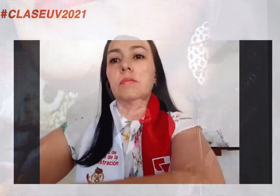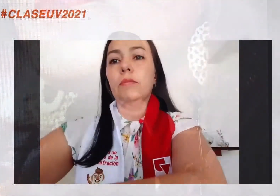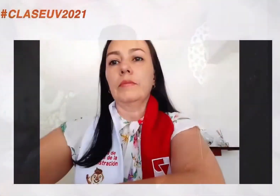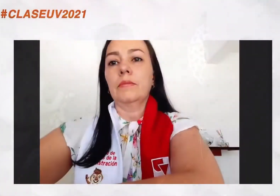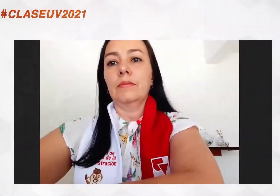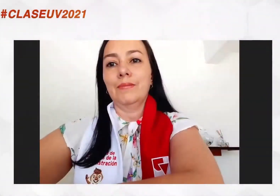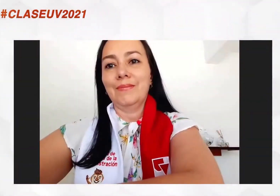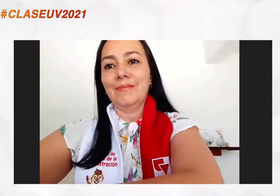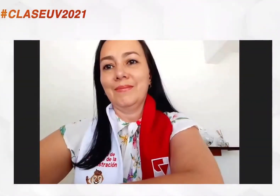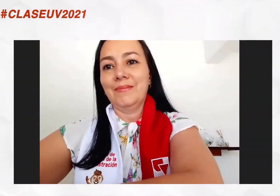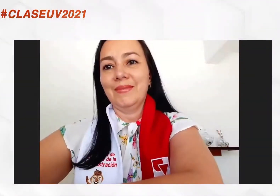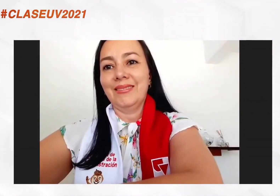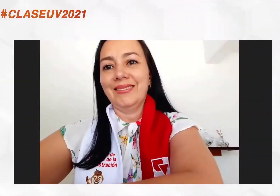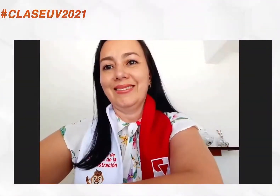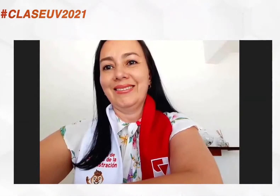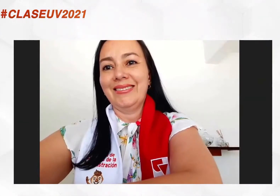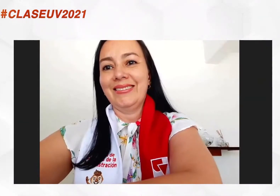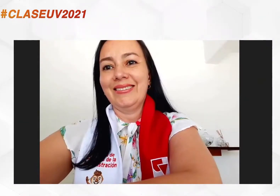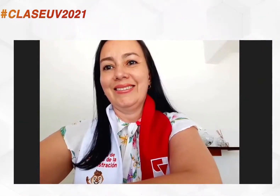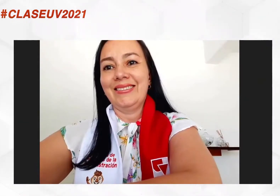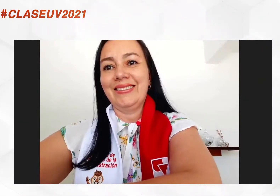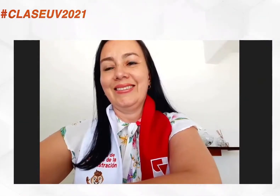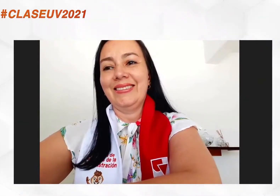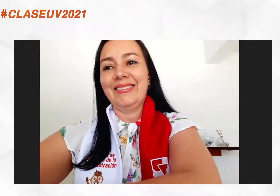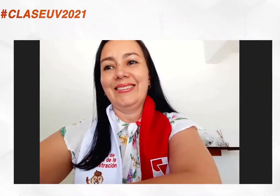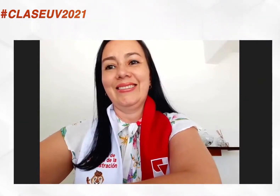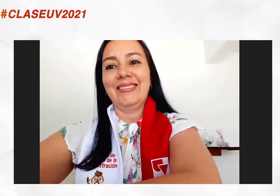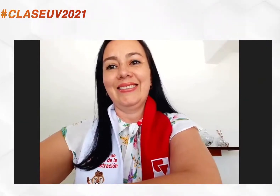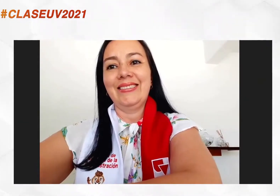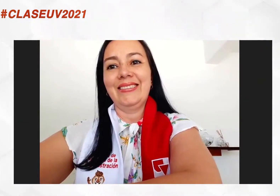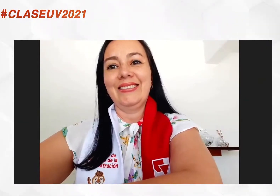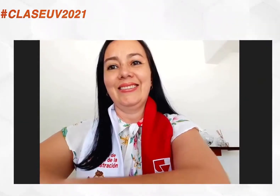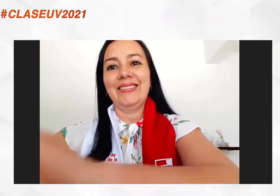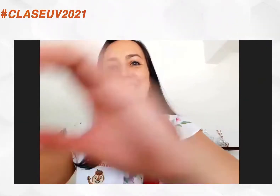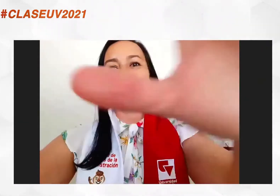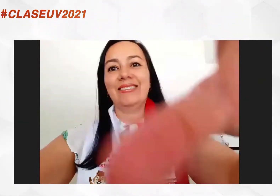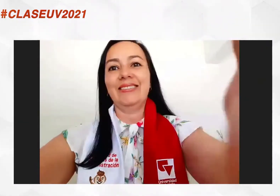buscar. Cuando nos volvamos a